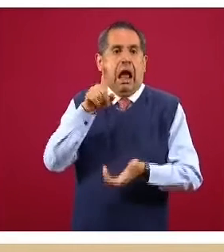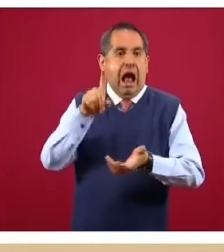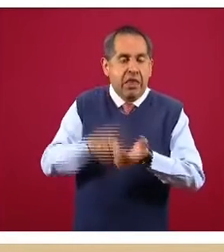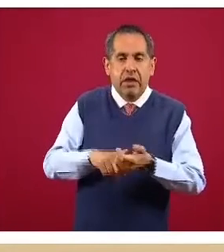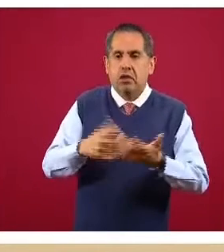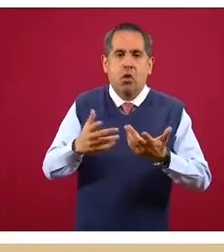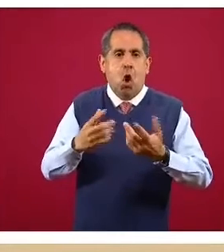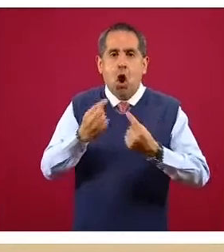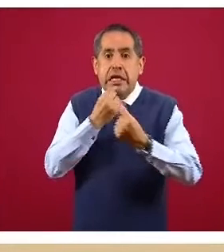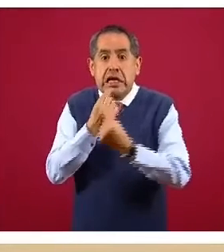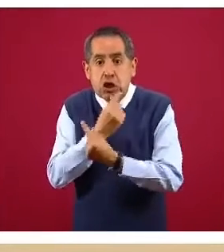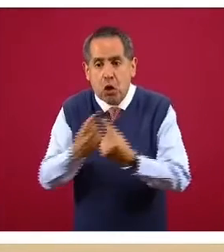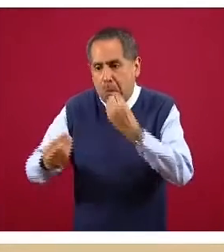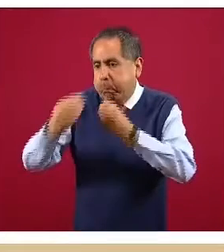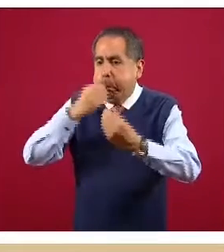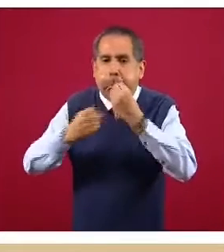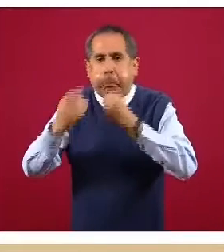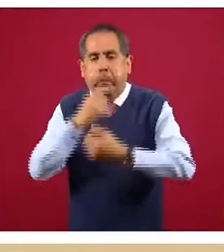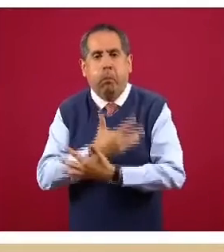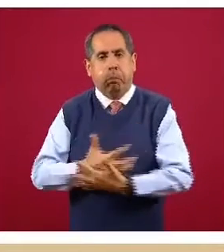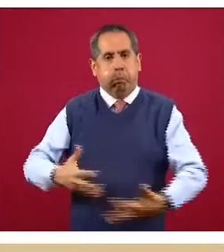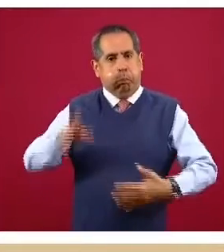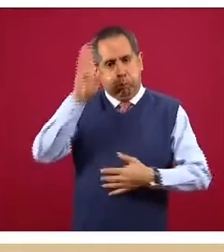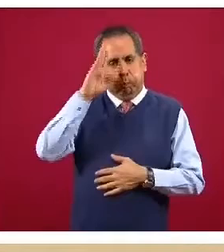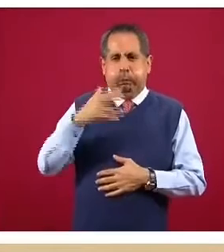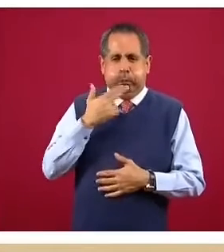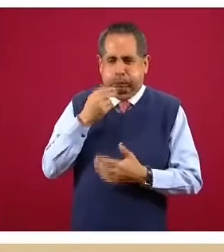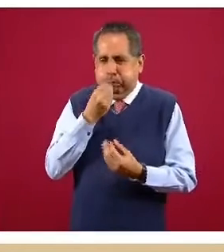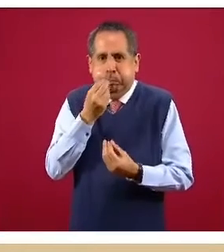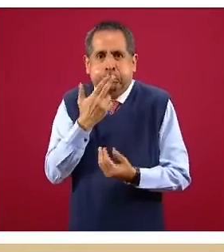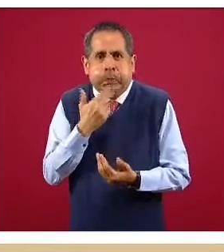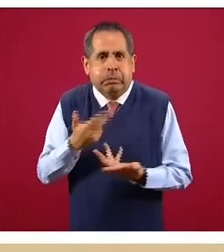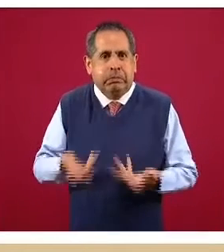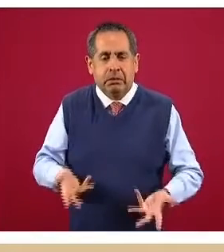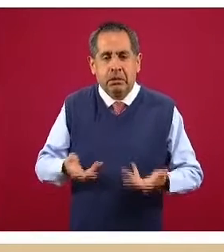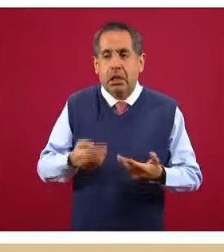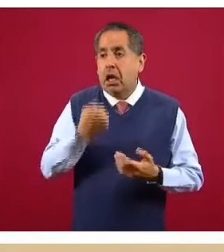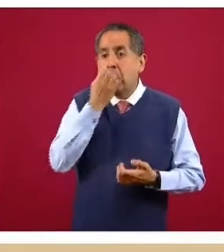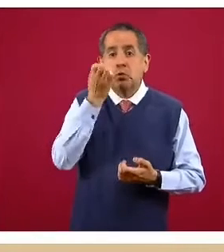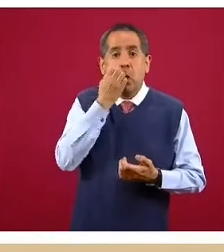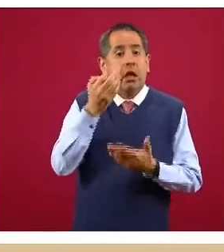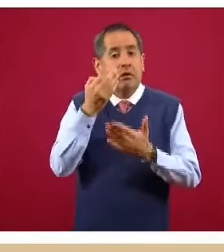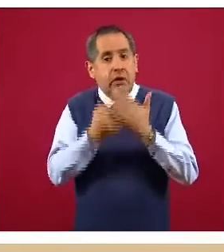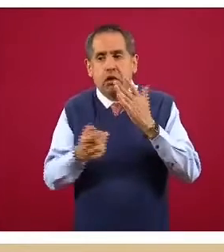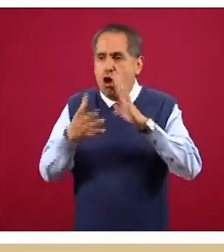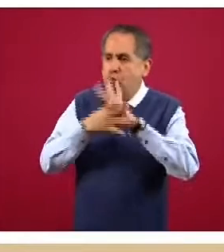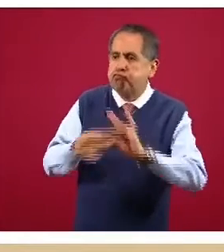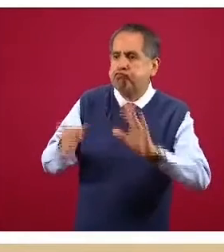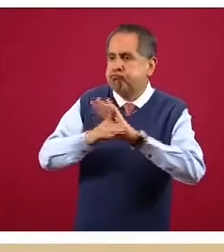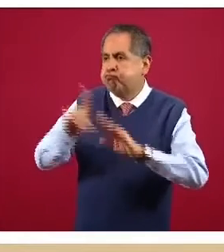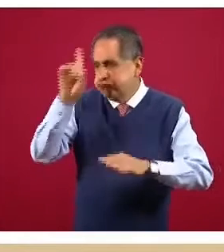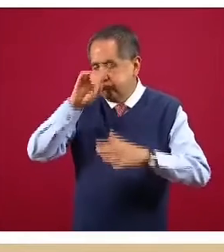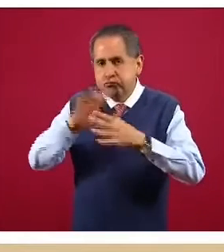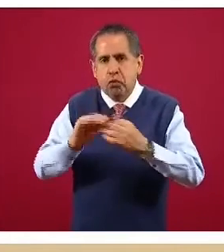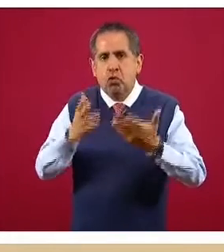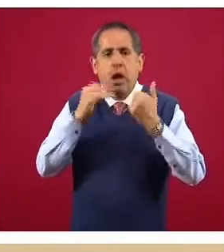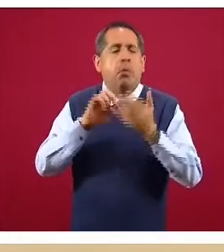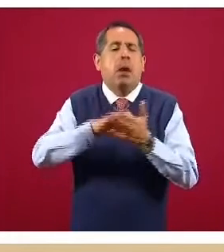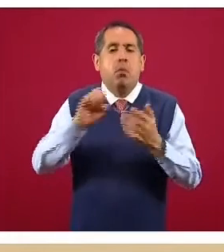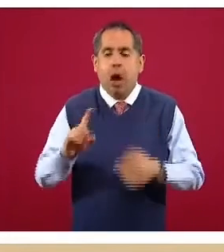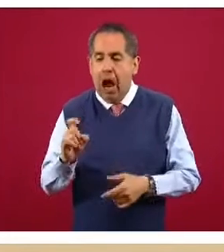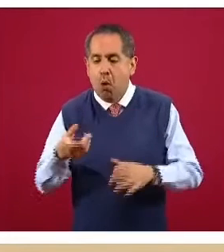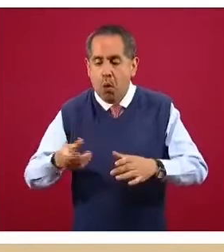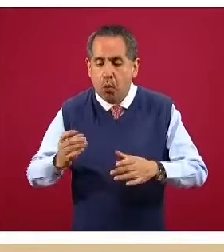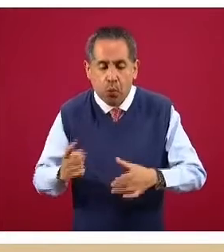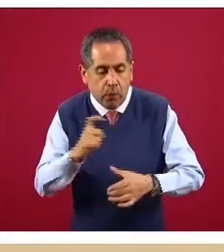fábrica casi de niños con obesidad. Tenemos escuelas que no promueven el uso porque no hay bebederos, porque no